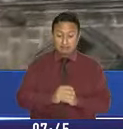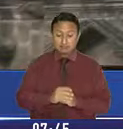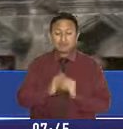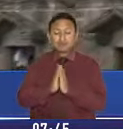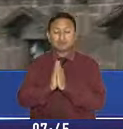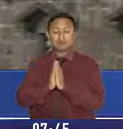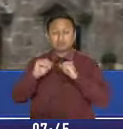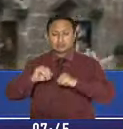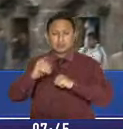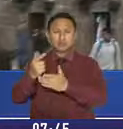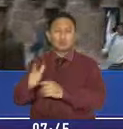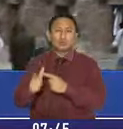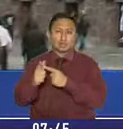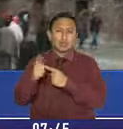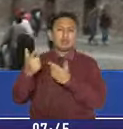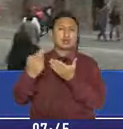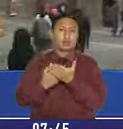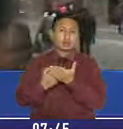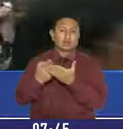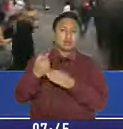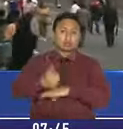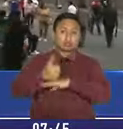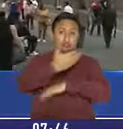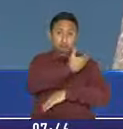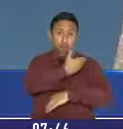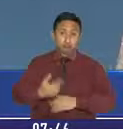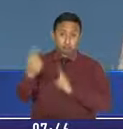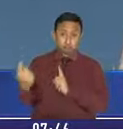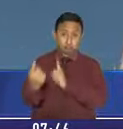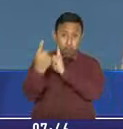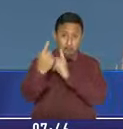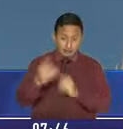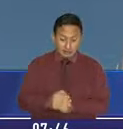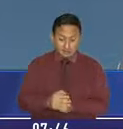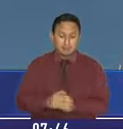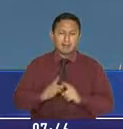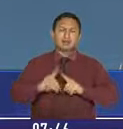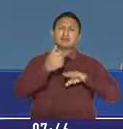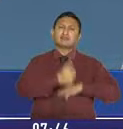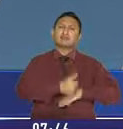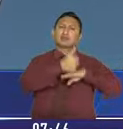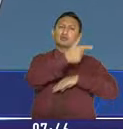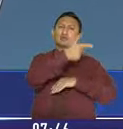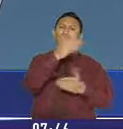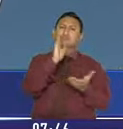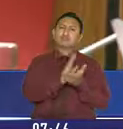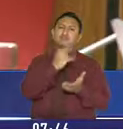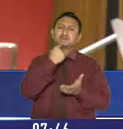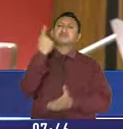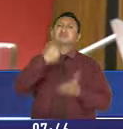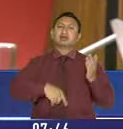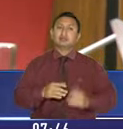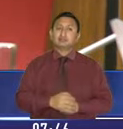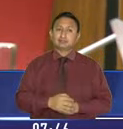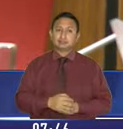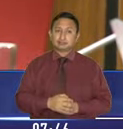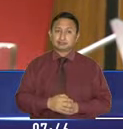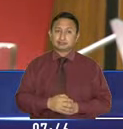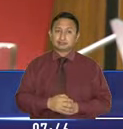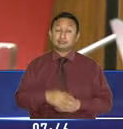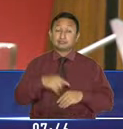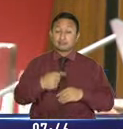aún no tiene respuesta. ¿Pero qué dicen las autoridades de Seguro Social? Entonces, en 6 meses, con